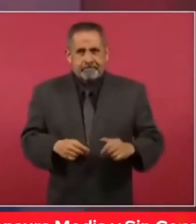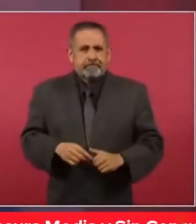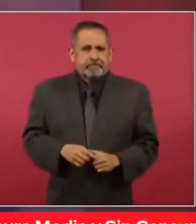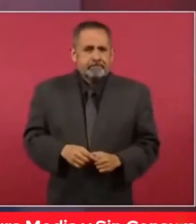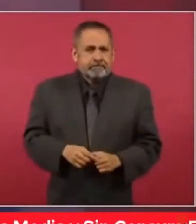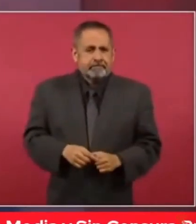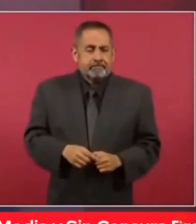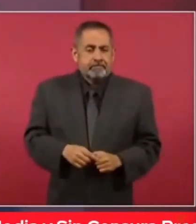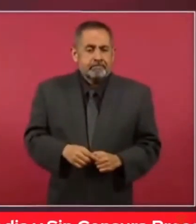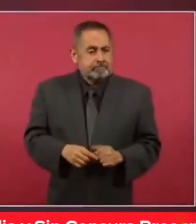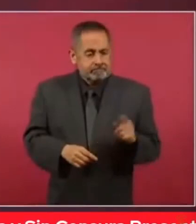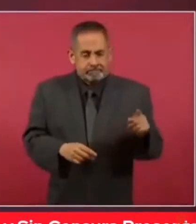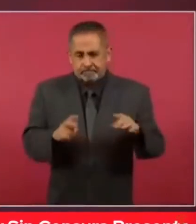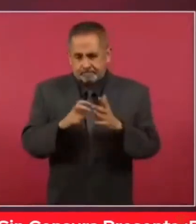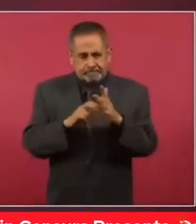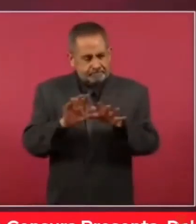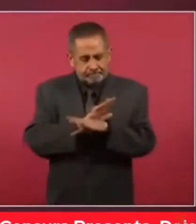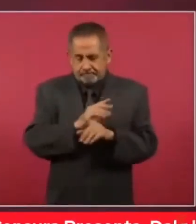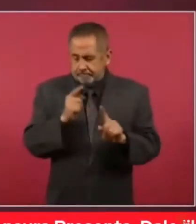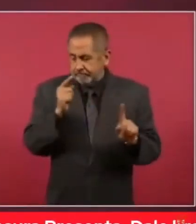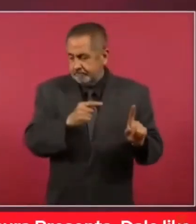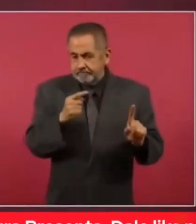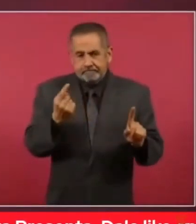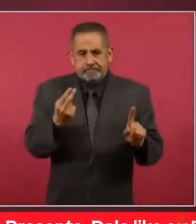se va a poder